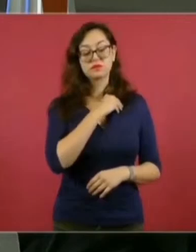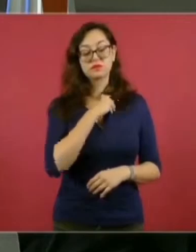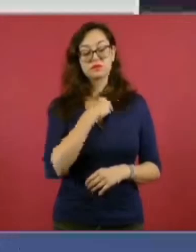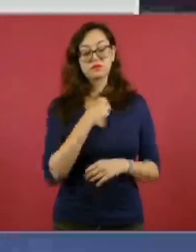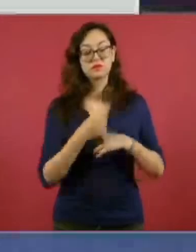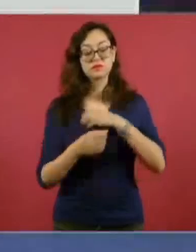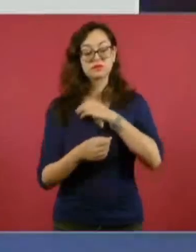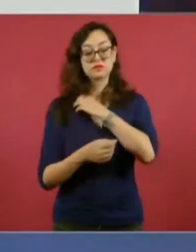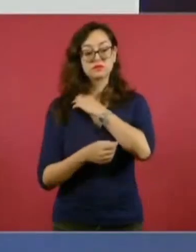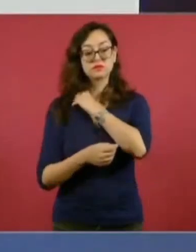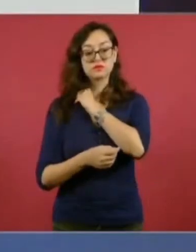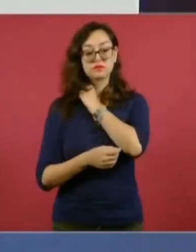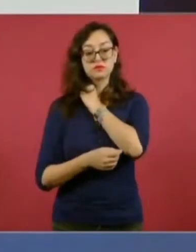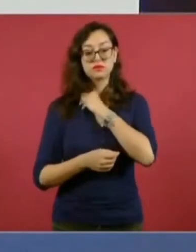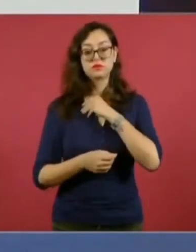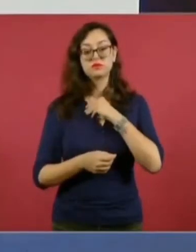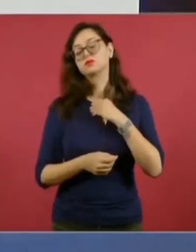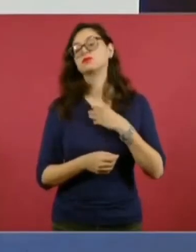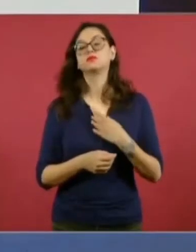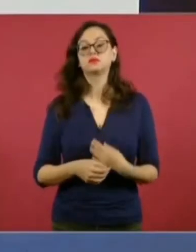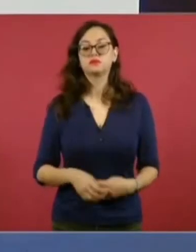esta